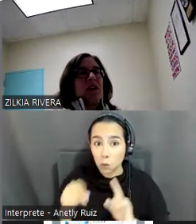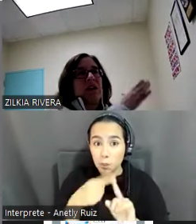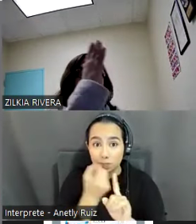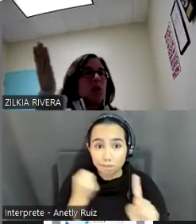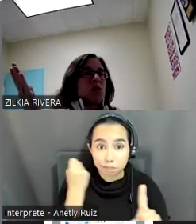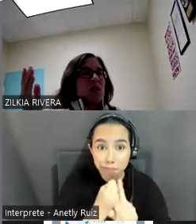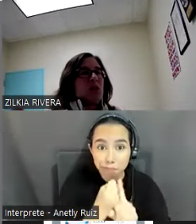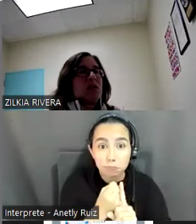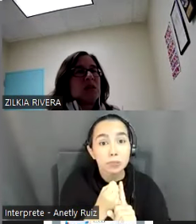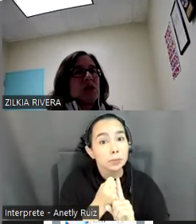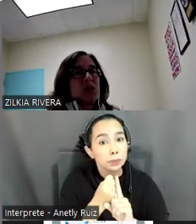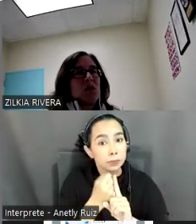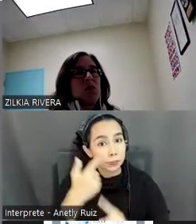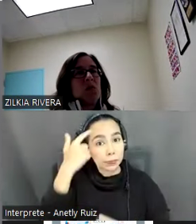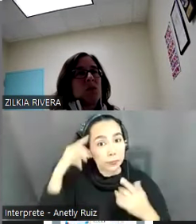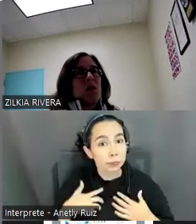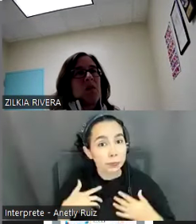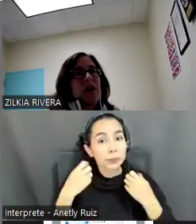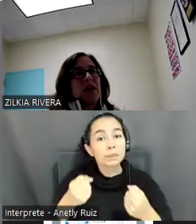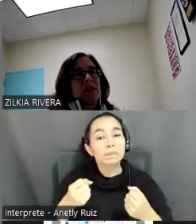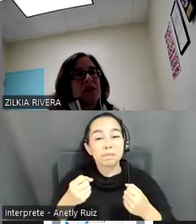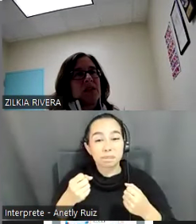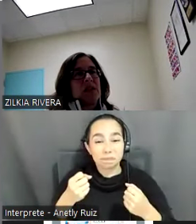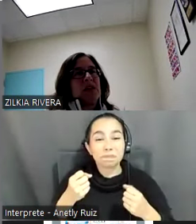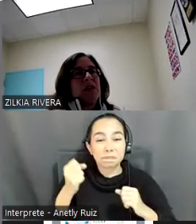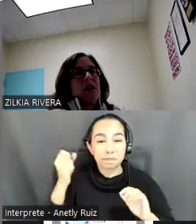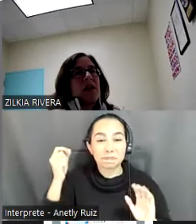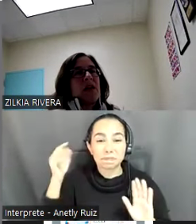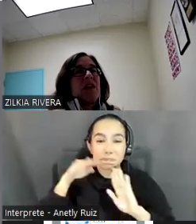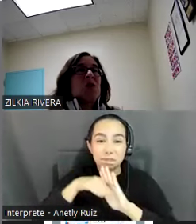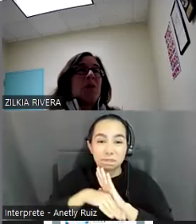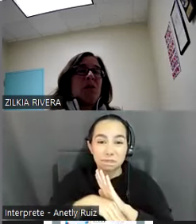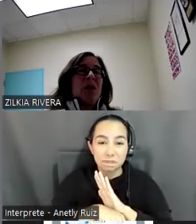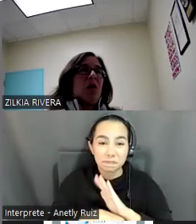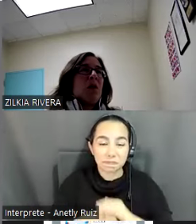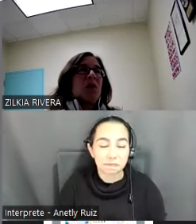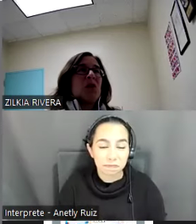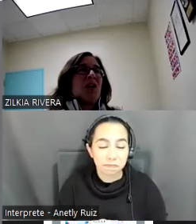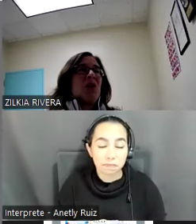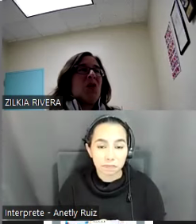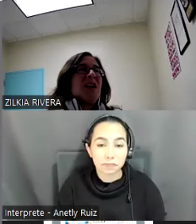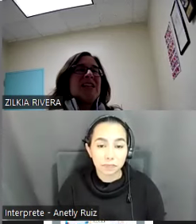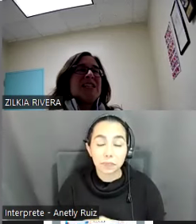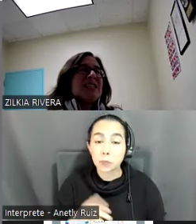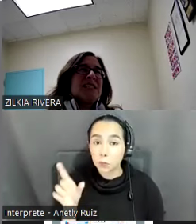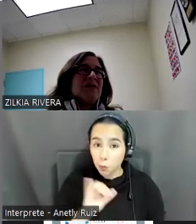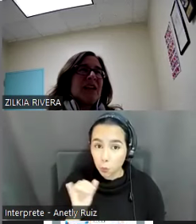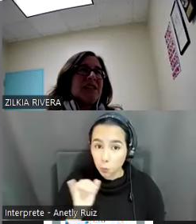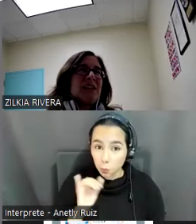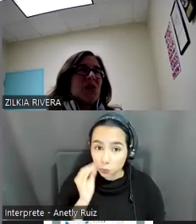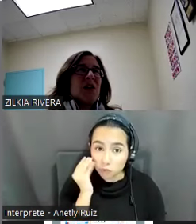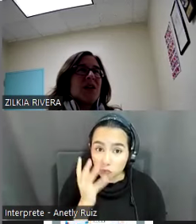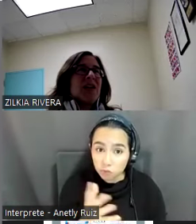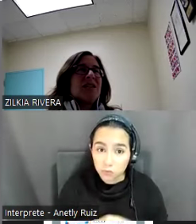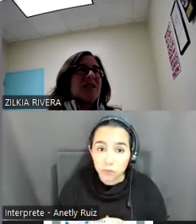no intervenir cuando ya hay una situación mucho más compleja que atender. Eso es por un lado, y por otro lado, si bien